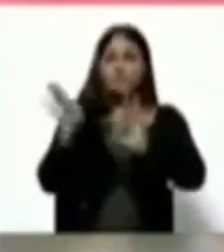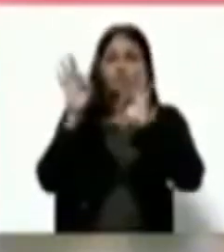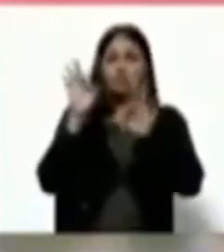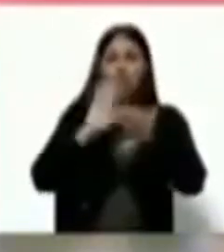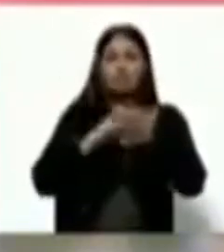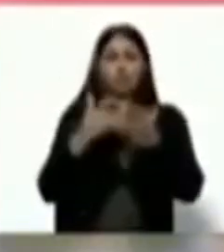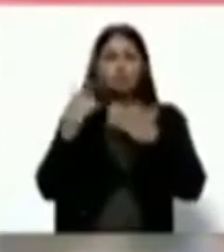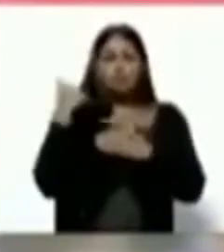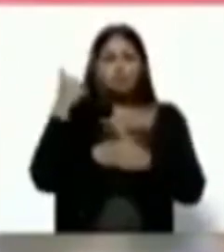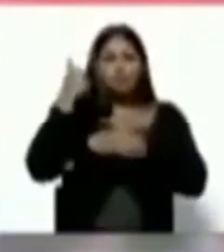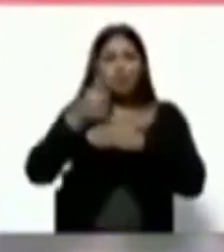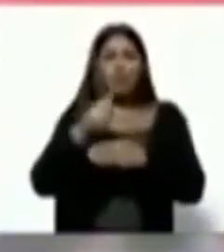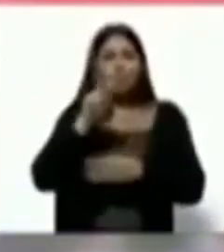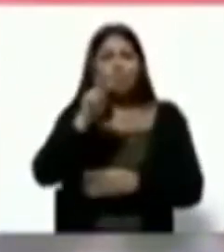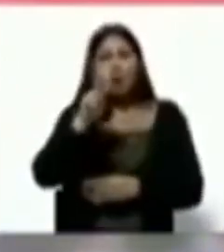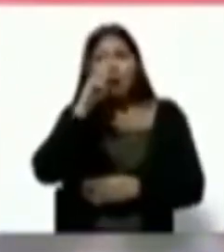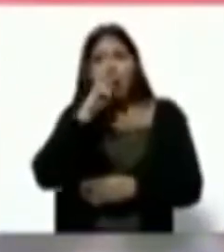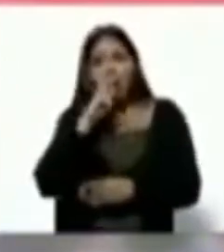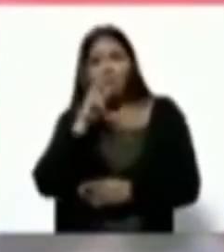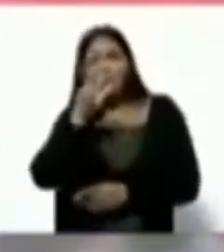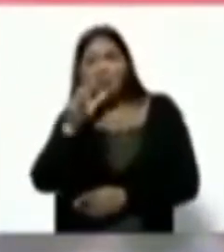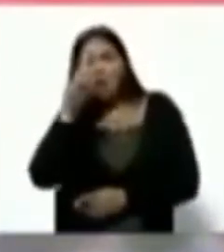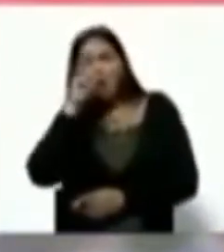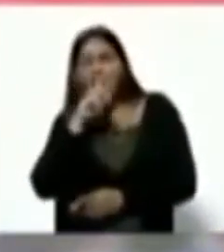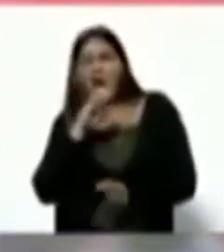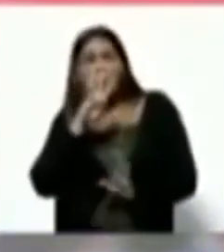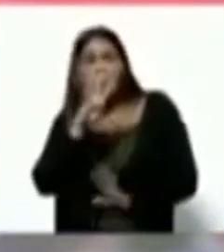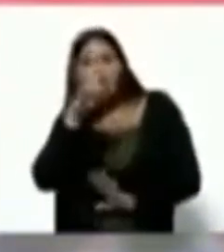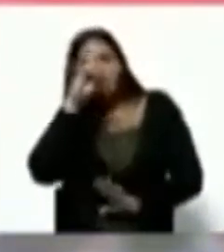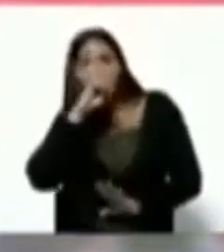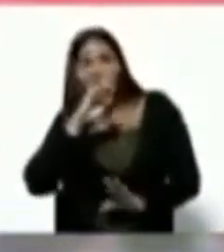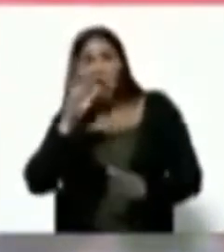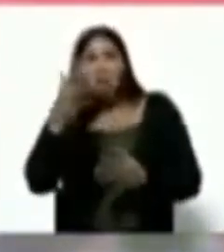desde hace 2 años, 3 años, 4 años,